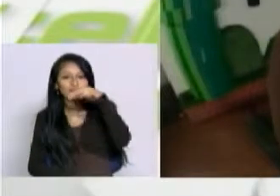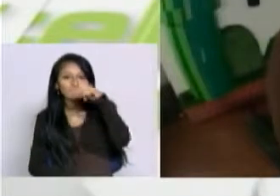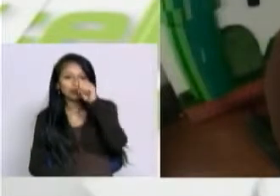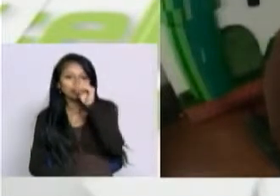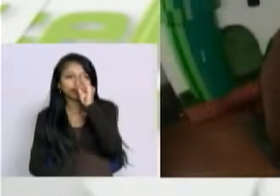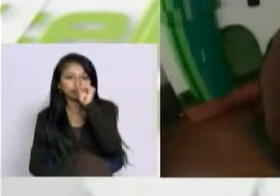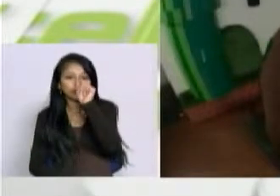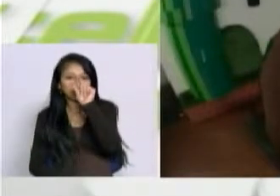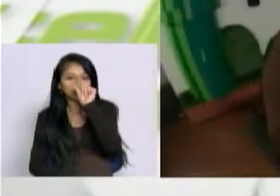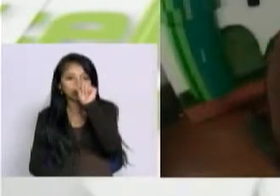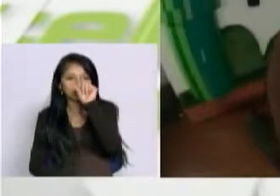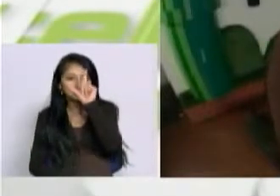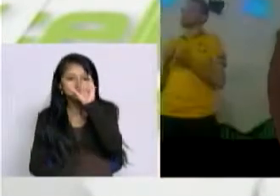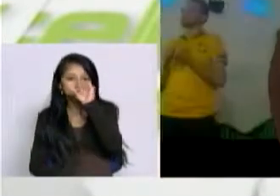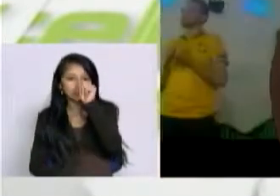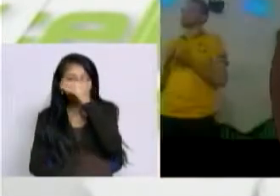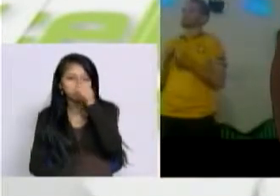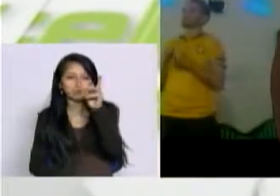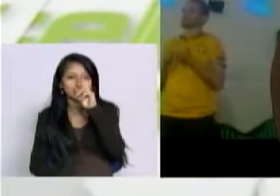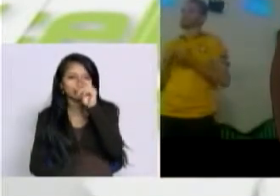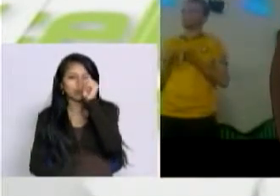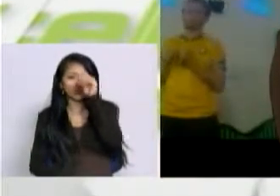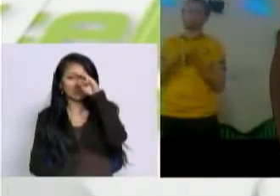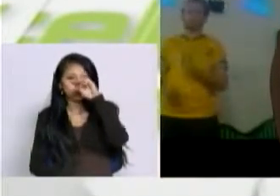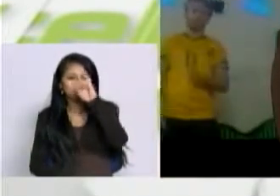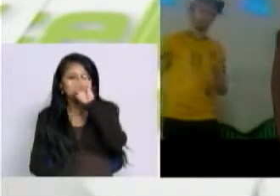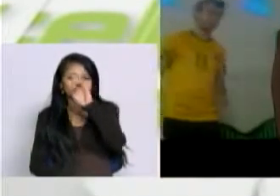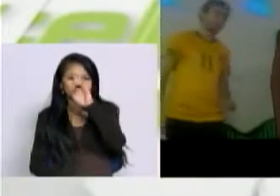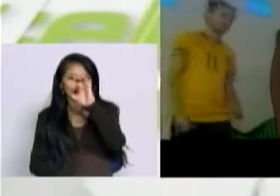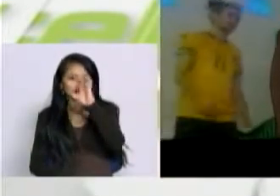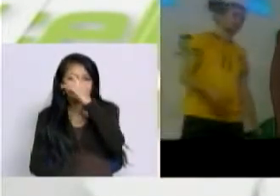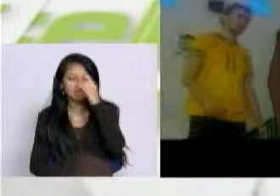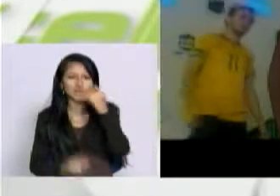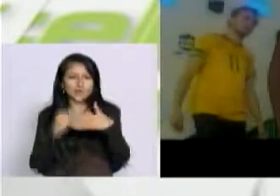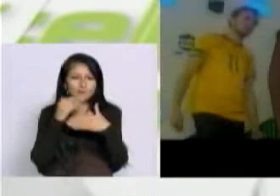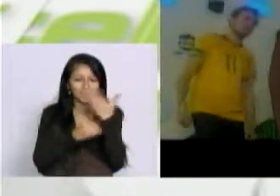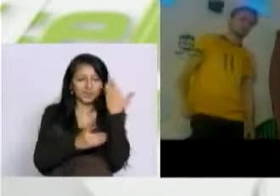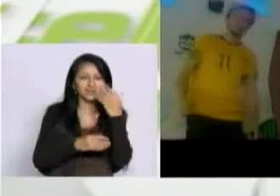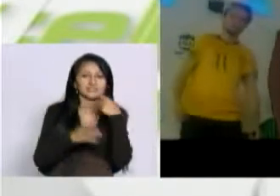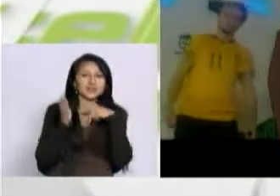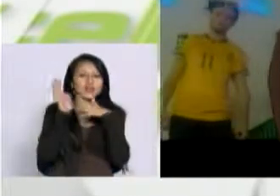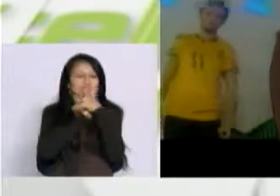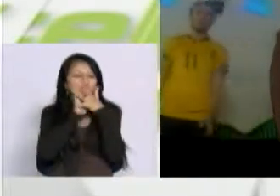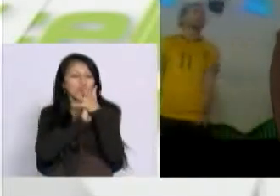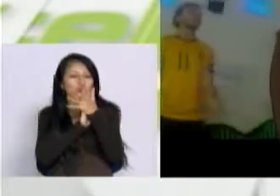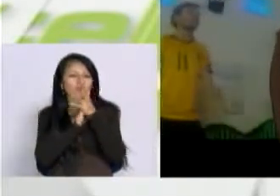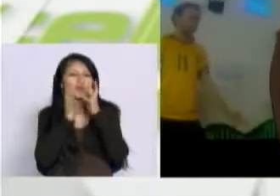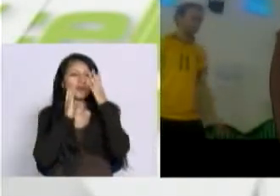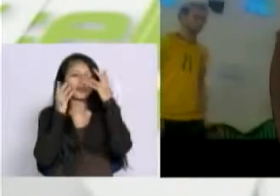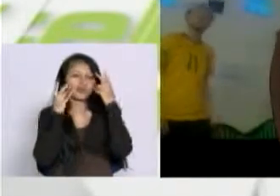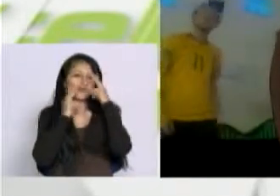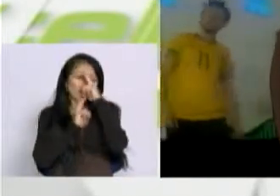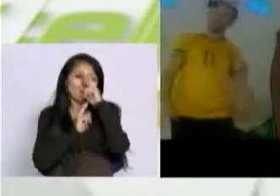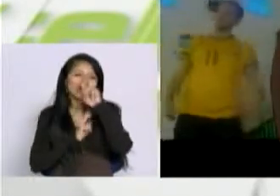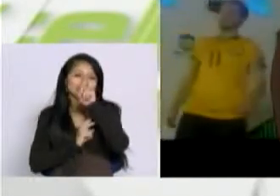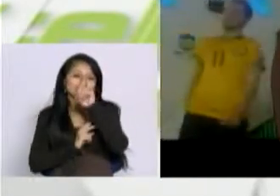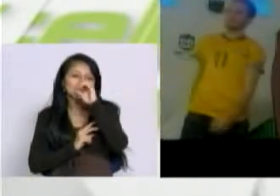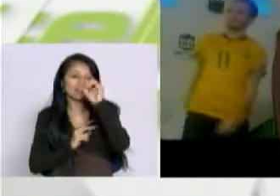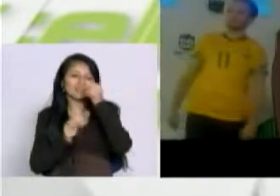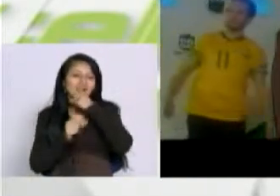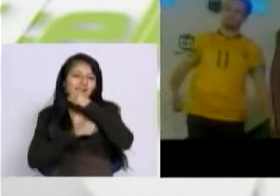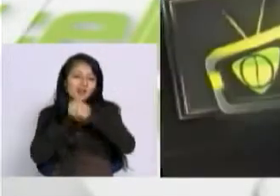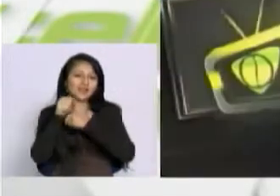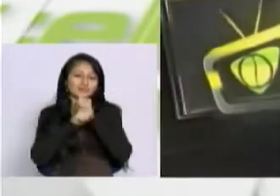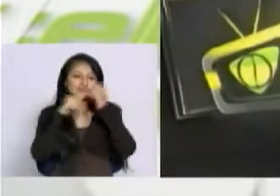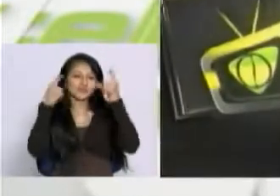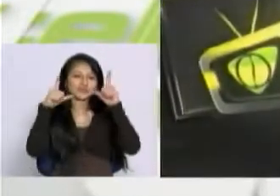este espacio, inicia un ciclo de programas alusivos a los 60 años de la televisión pública en su sección de contacto con nuestros